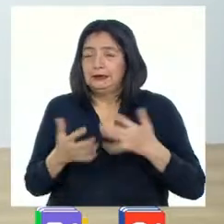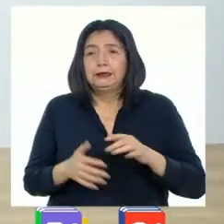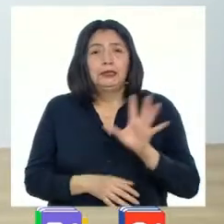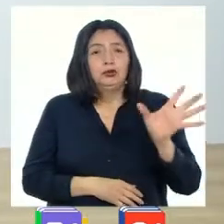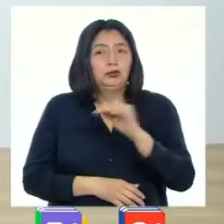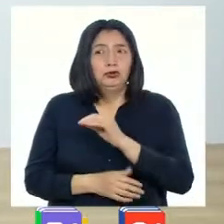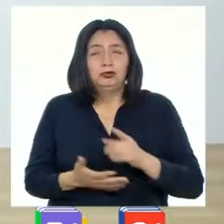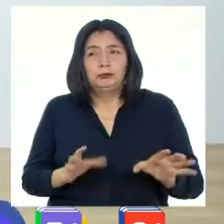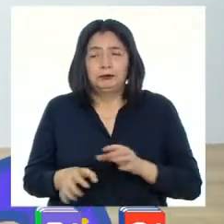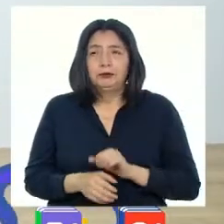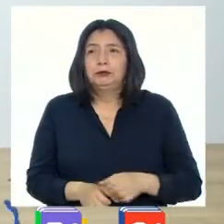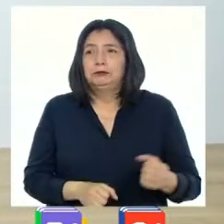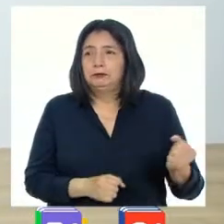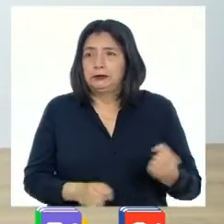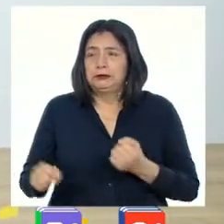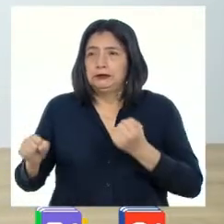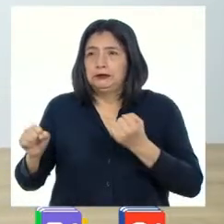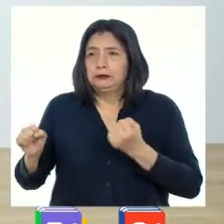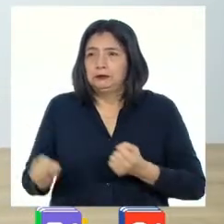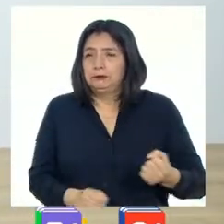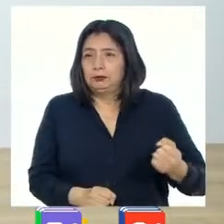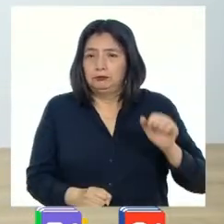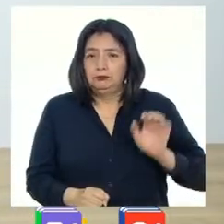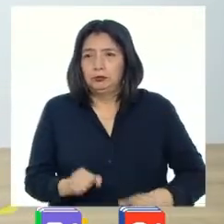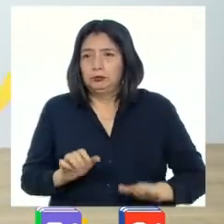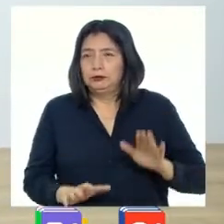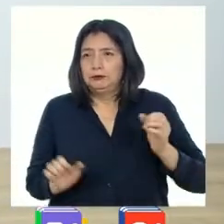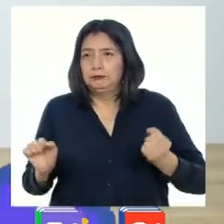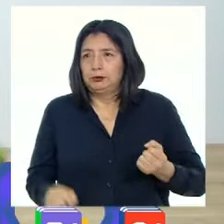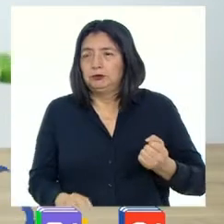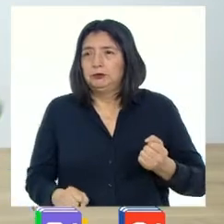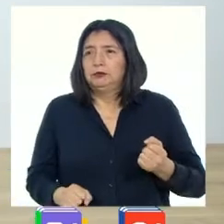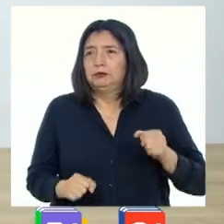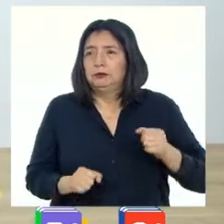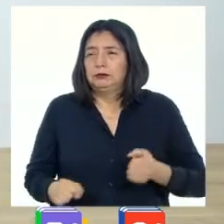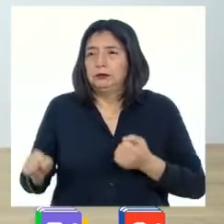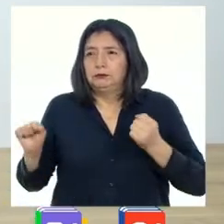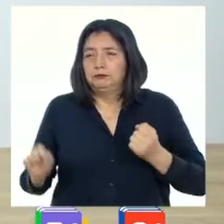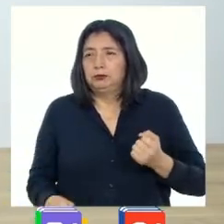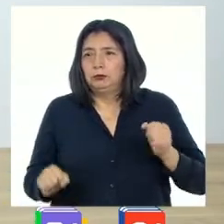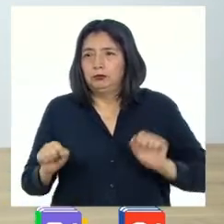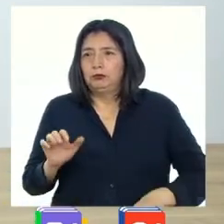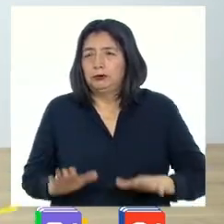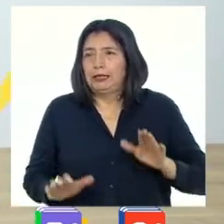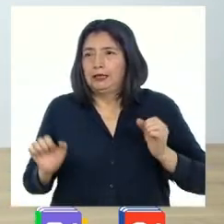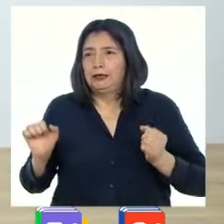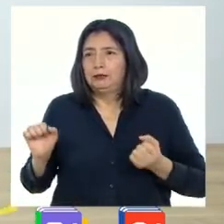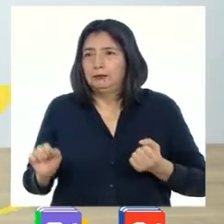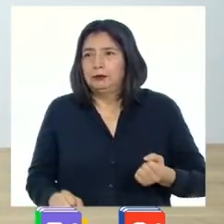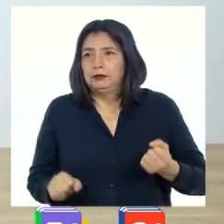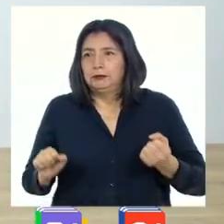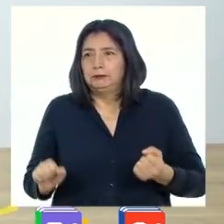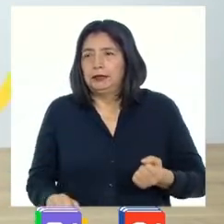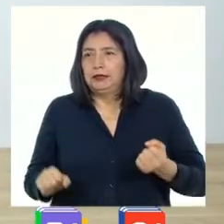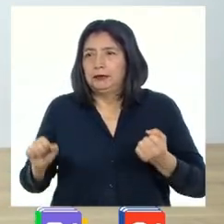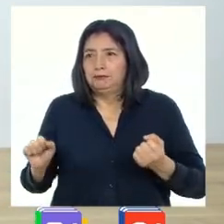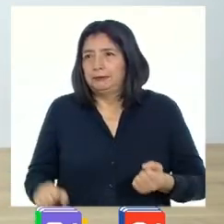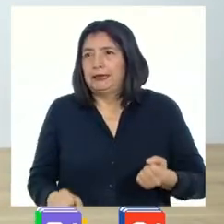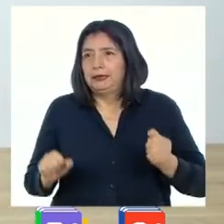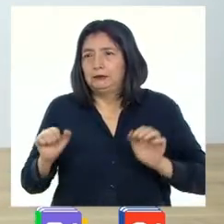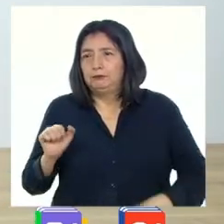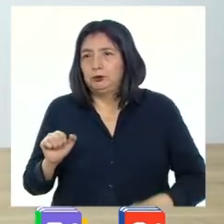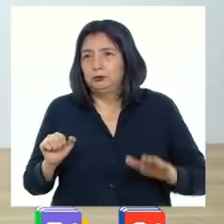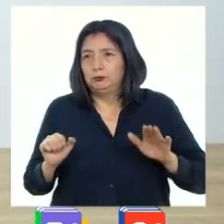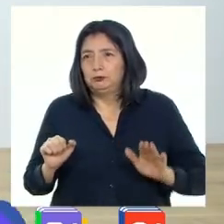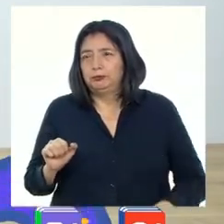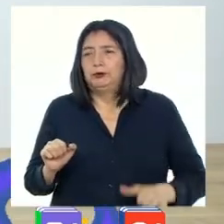hacerlo todo. Vamos. Ka y dum dum ka. Ka y dum dum ka. Pa, pa y